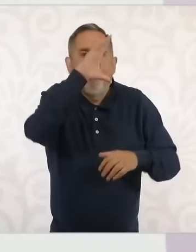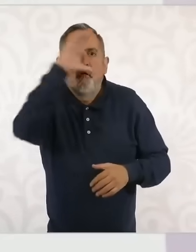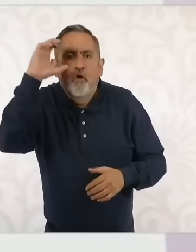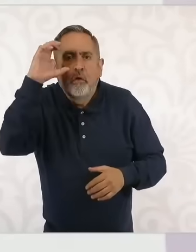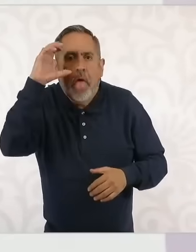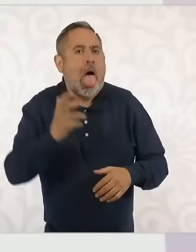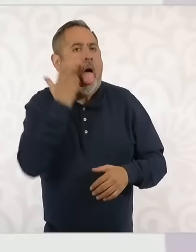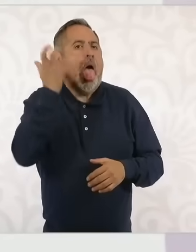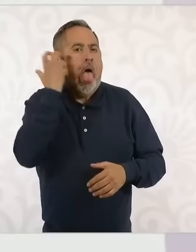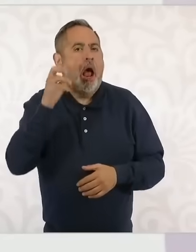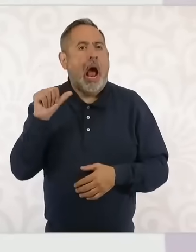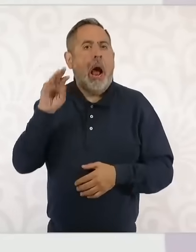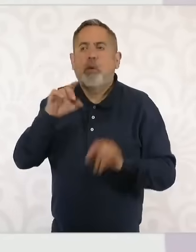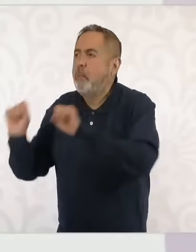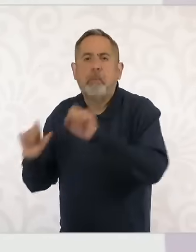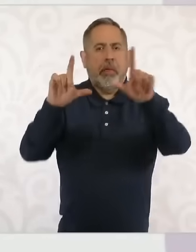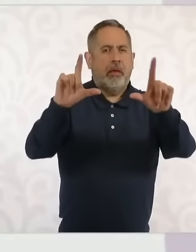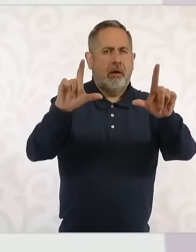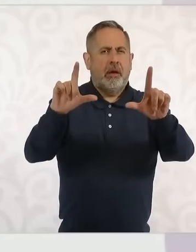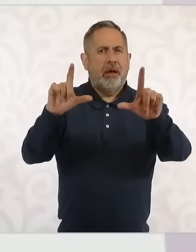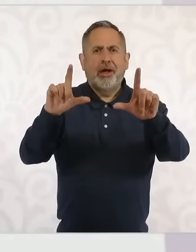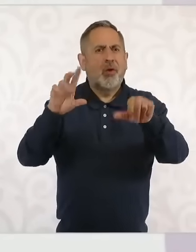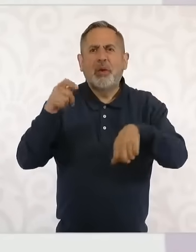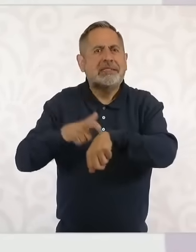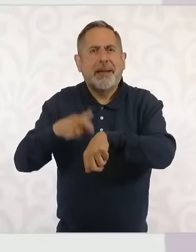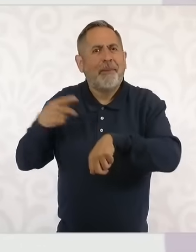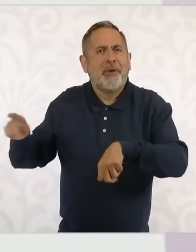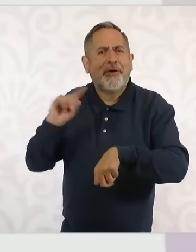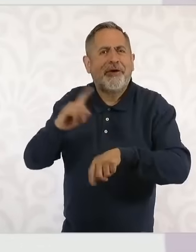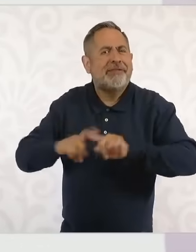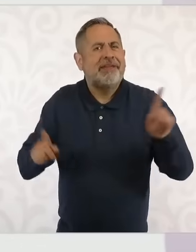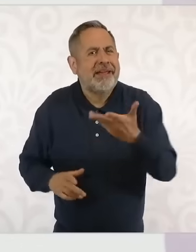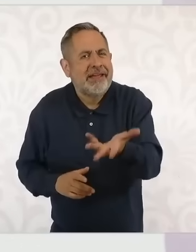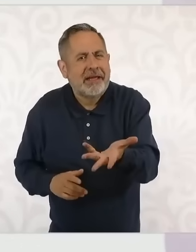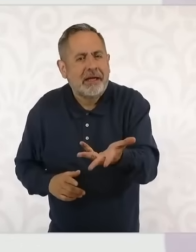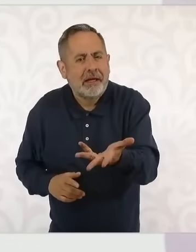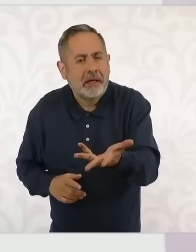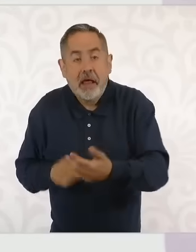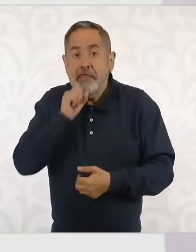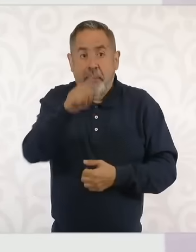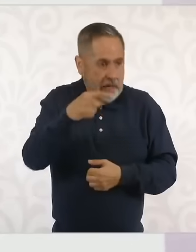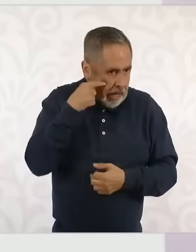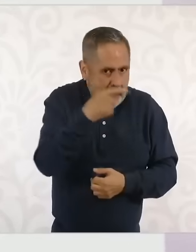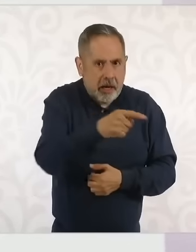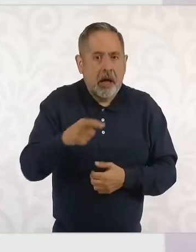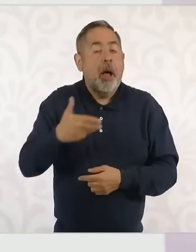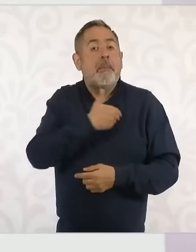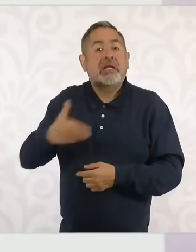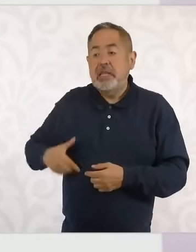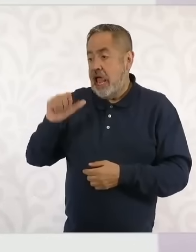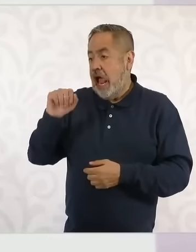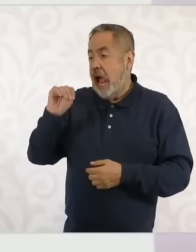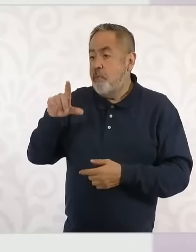fotografías? Que por cierto, tampoco se conoce lo que se hizo en el periodo del presidente López Obrador con